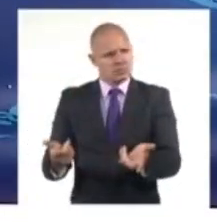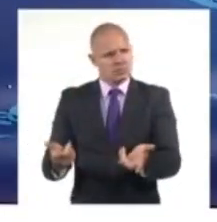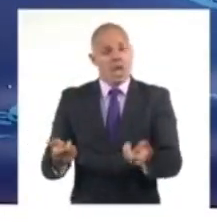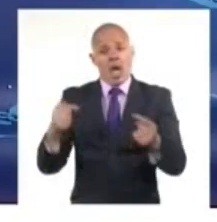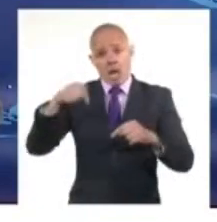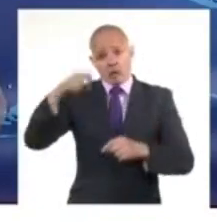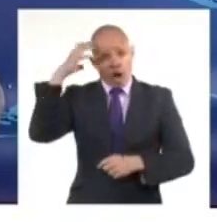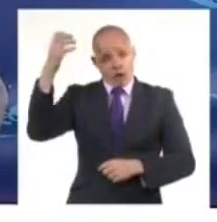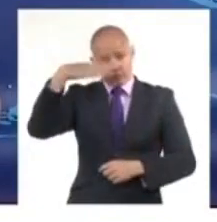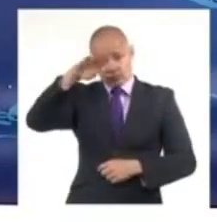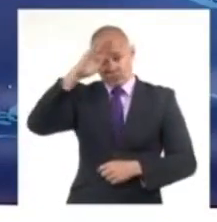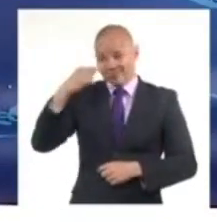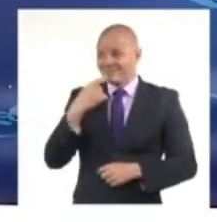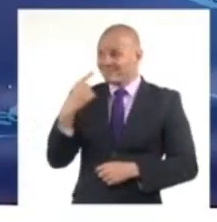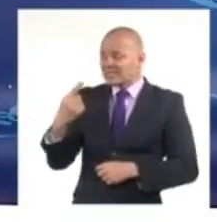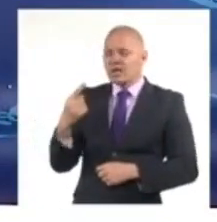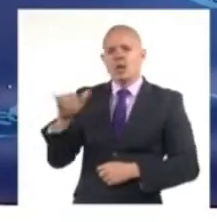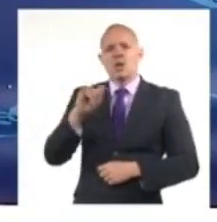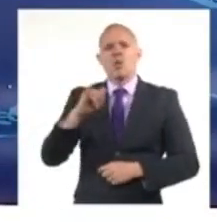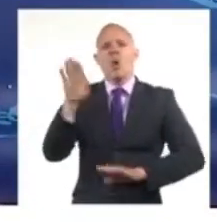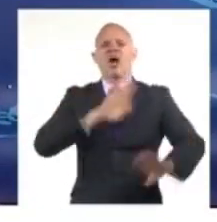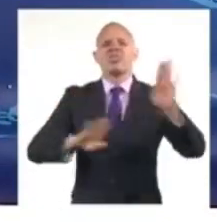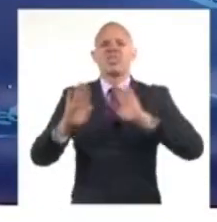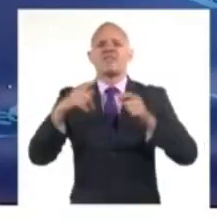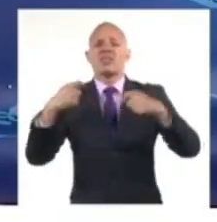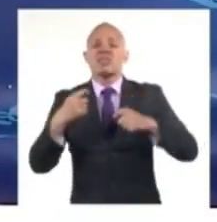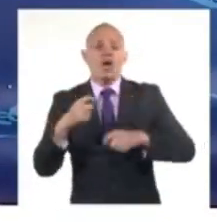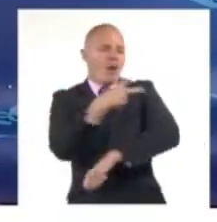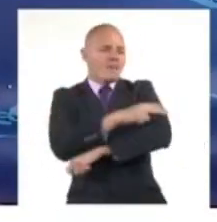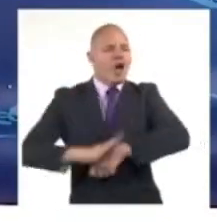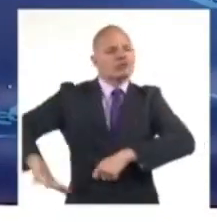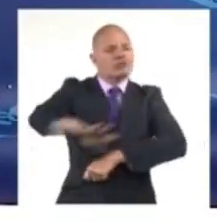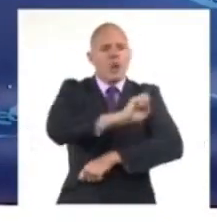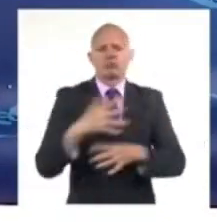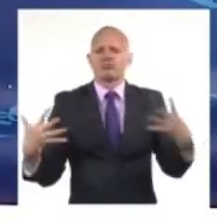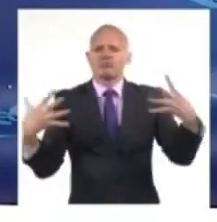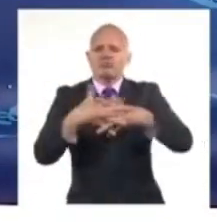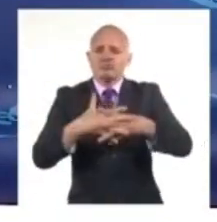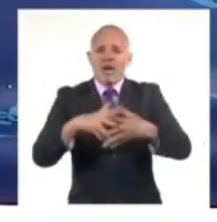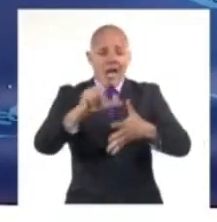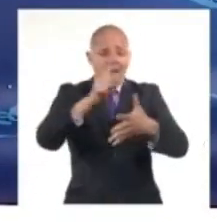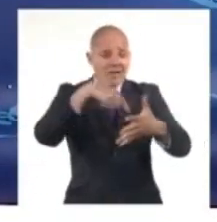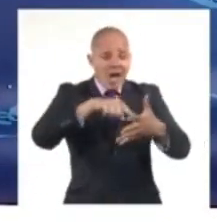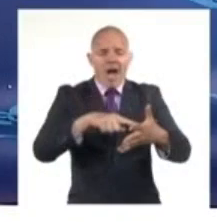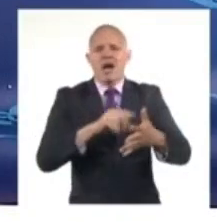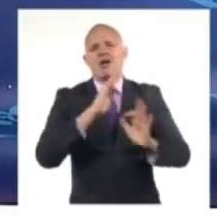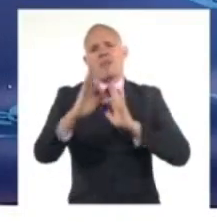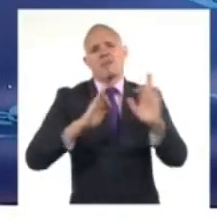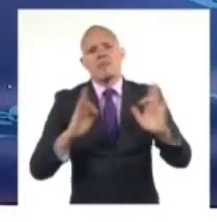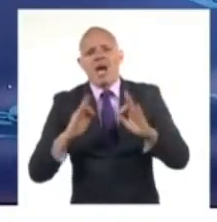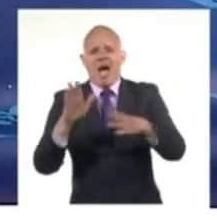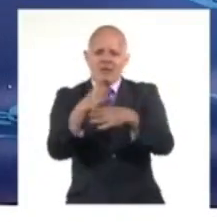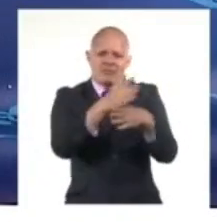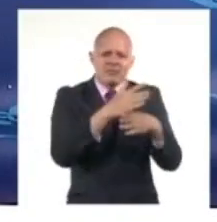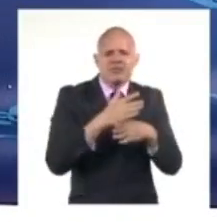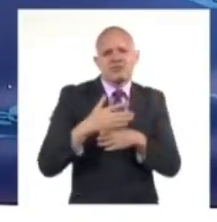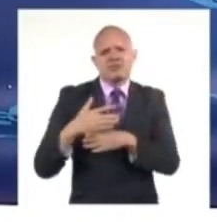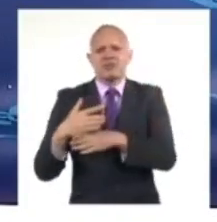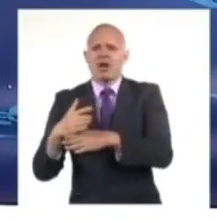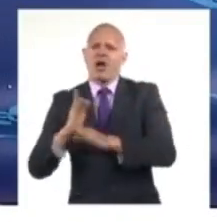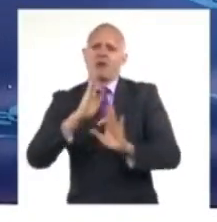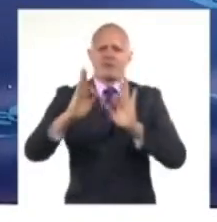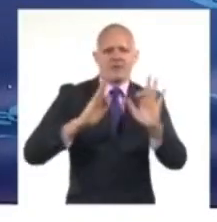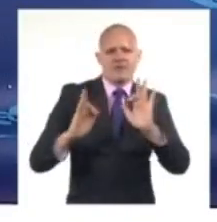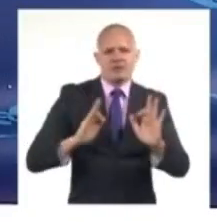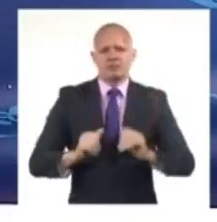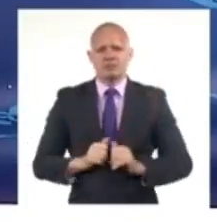integración basada en la convivencia civilizada, la paz, el respeto a la diversidad y la solidaridad en todo el